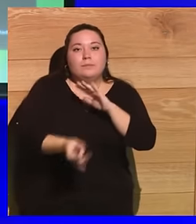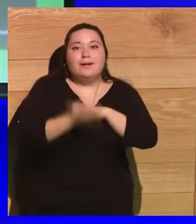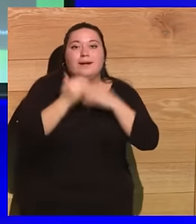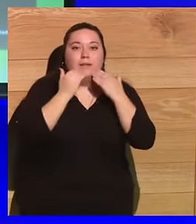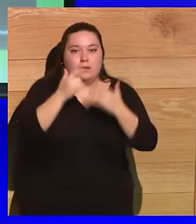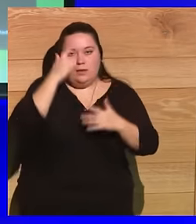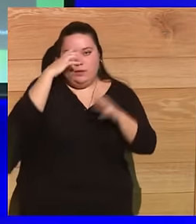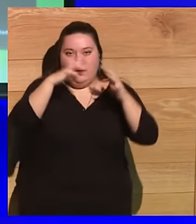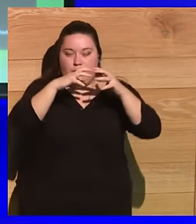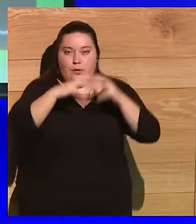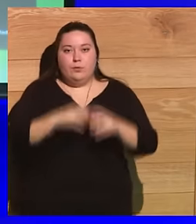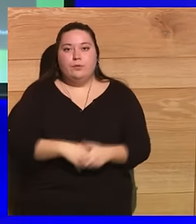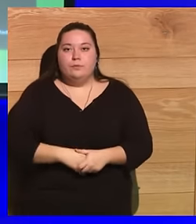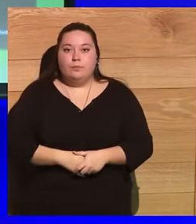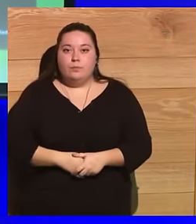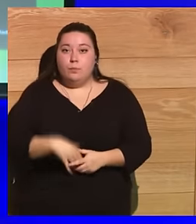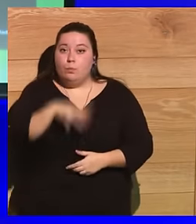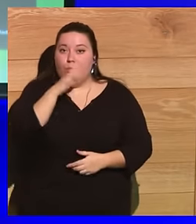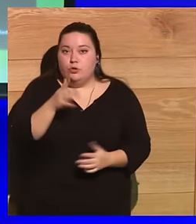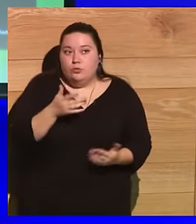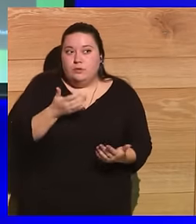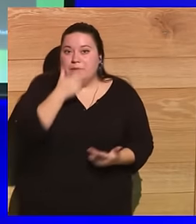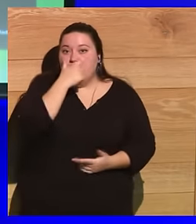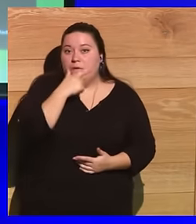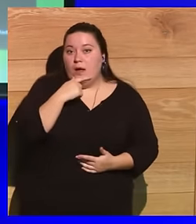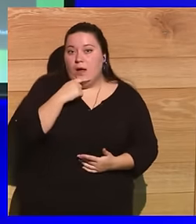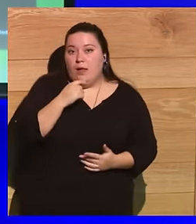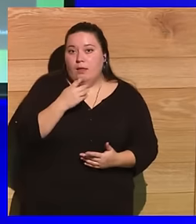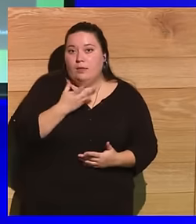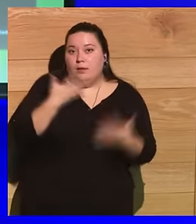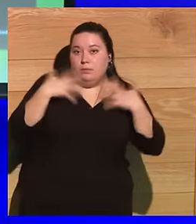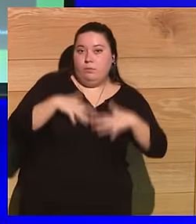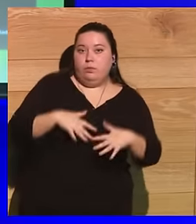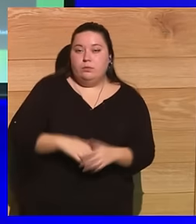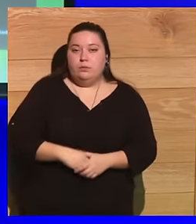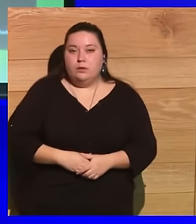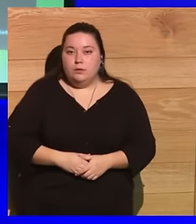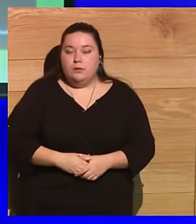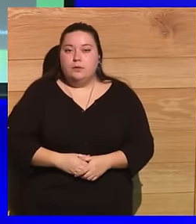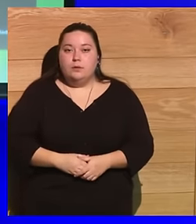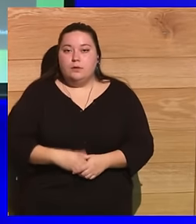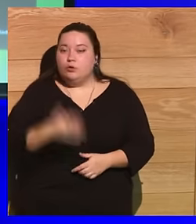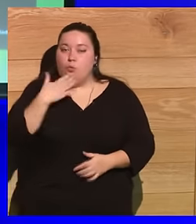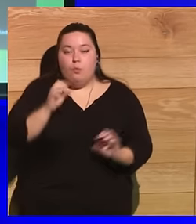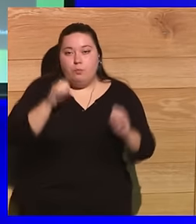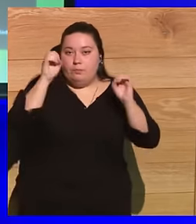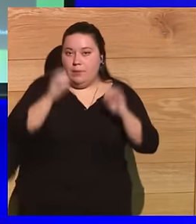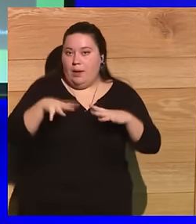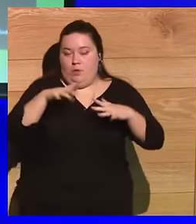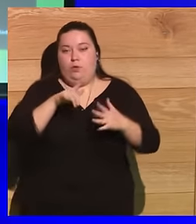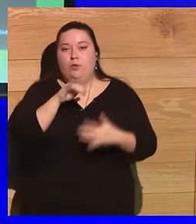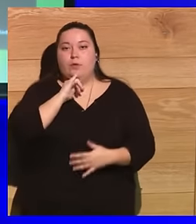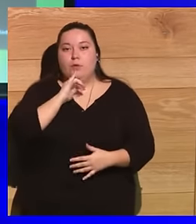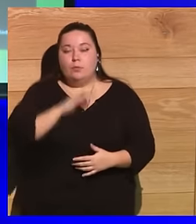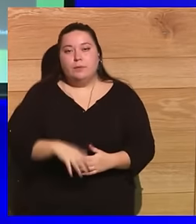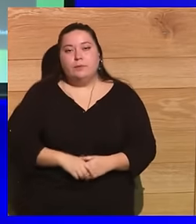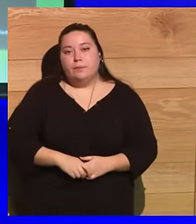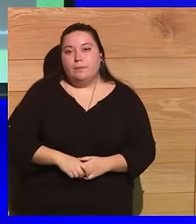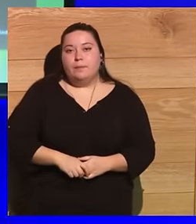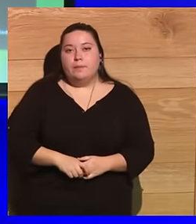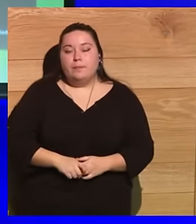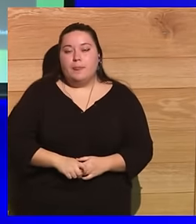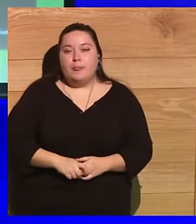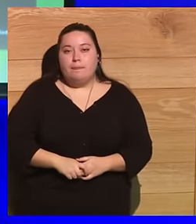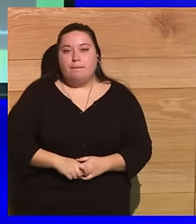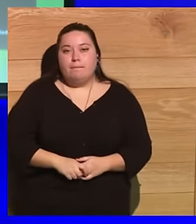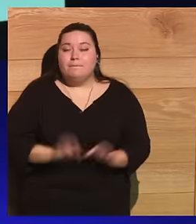eso es tan fácil adquirirlo, ¿no? El milagro del idioma, algo que es tan complicado de adquirir, lo conseguimos, ¿no? Cuando tenemos 1 o 2 años de vida.